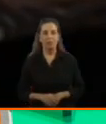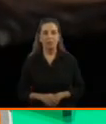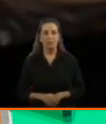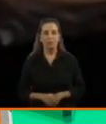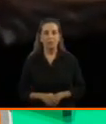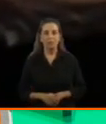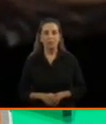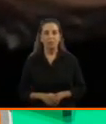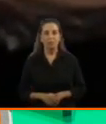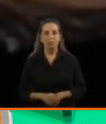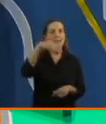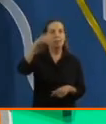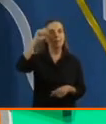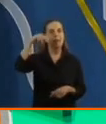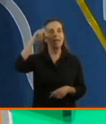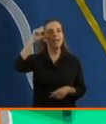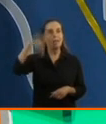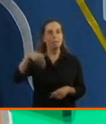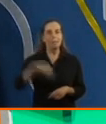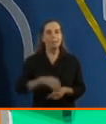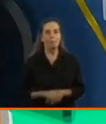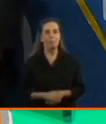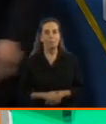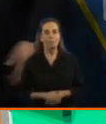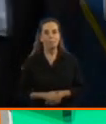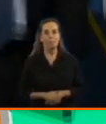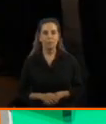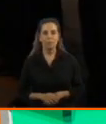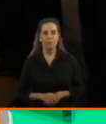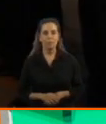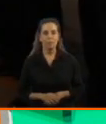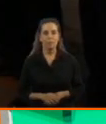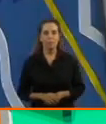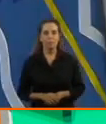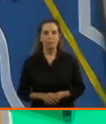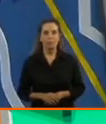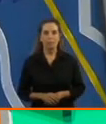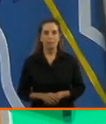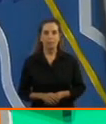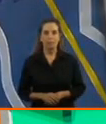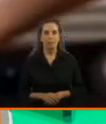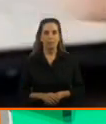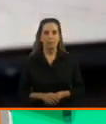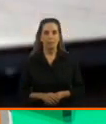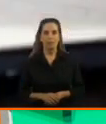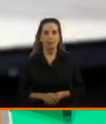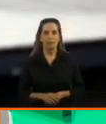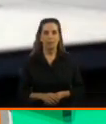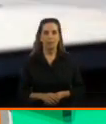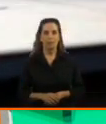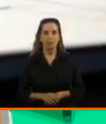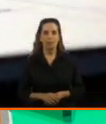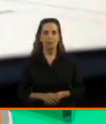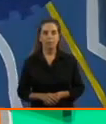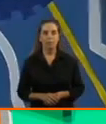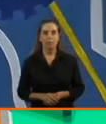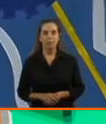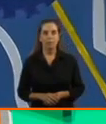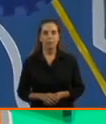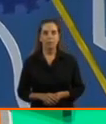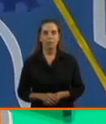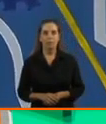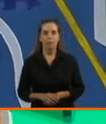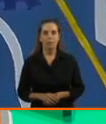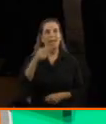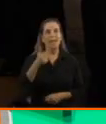2019. Los partidos siguen siendo por separados, pero tienen una unión, le diría, operativa en el Congreso. Ahora, ese partido que